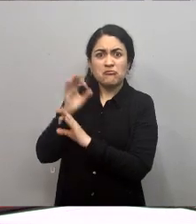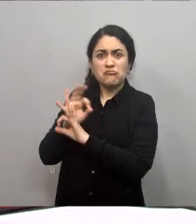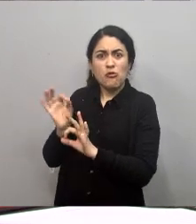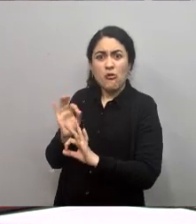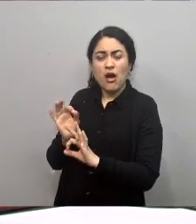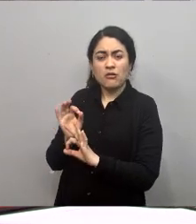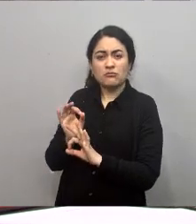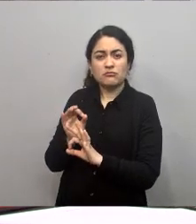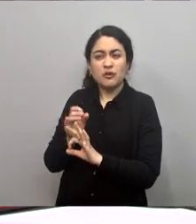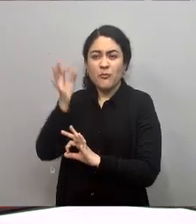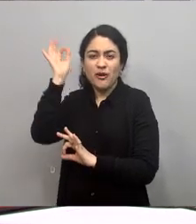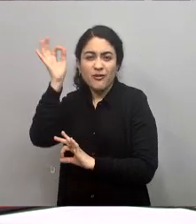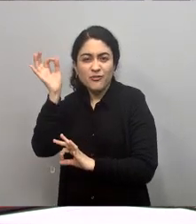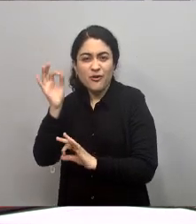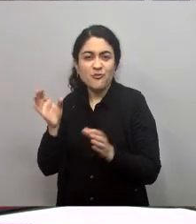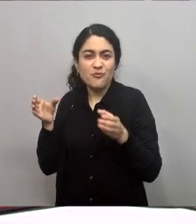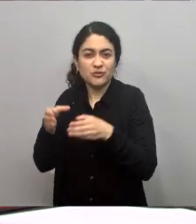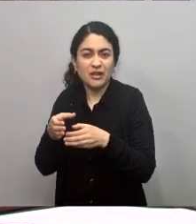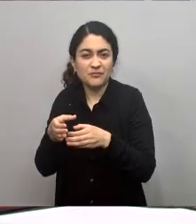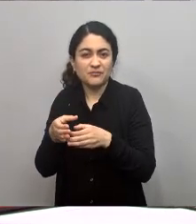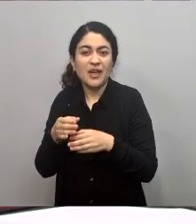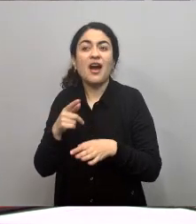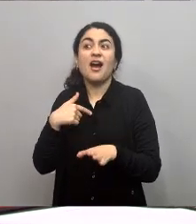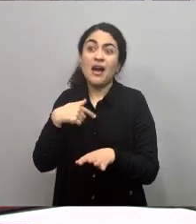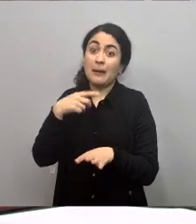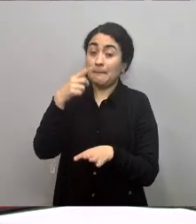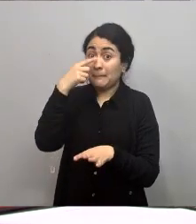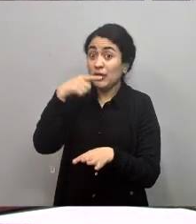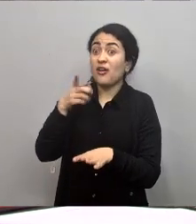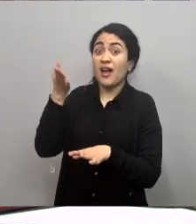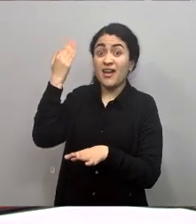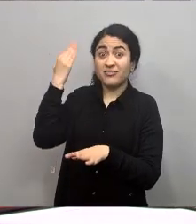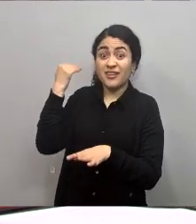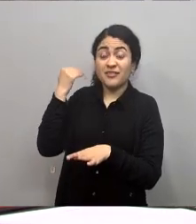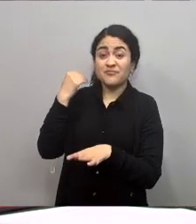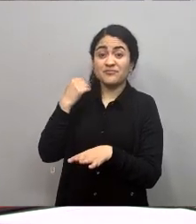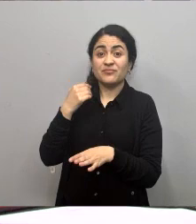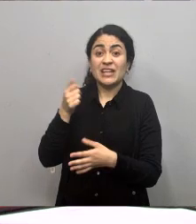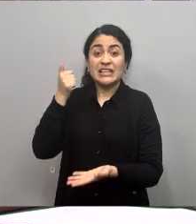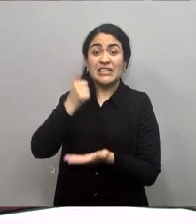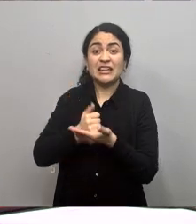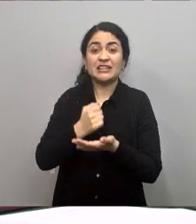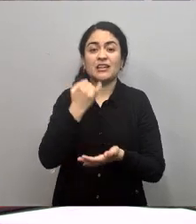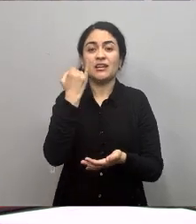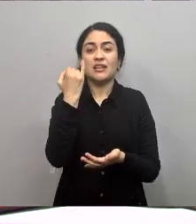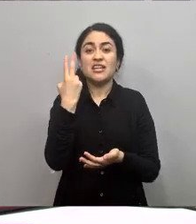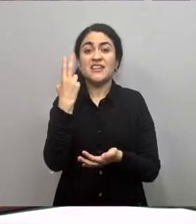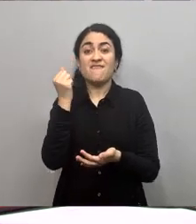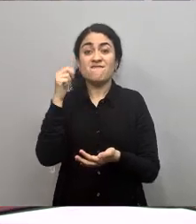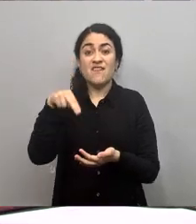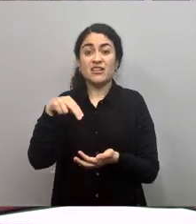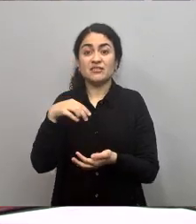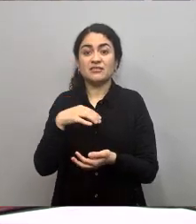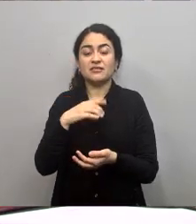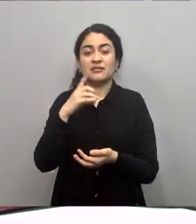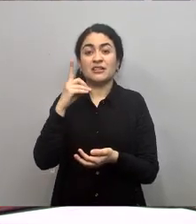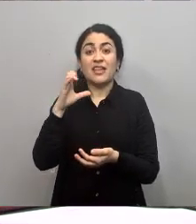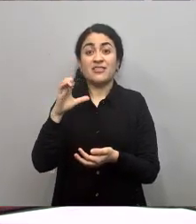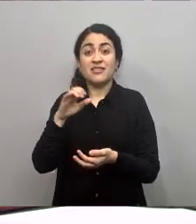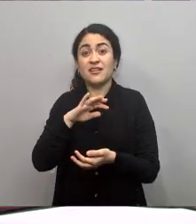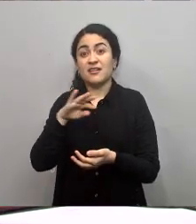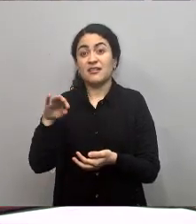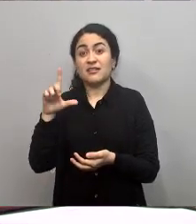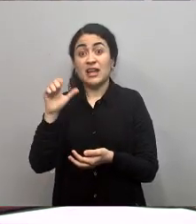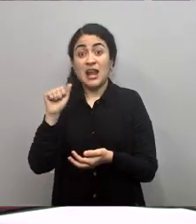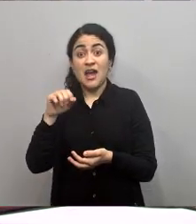salvo en el tiempo del intendente Iván de la Maza, que ahí se hacían reuniones con los jefes de bancada. Posterior a Iván de la Maza